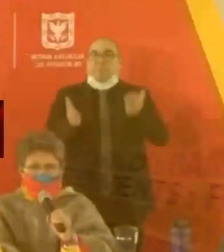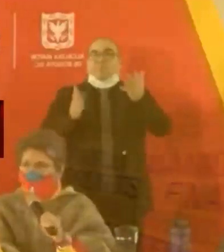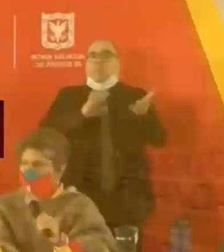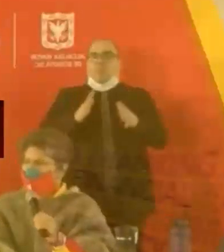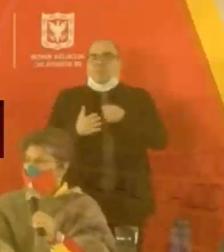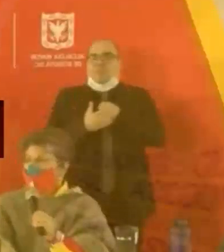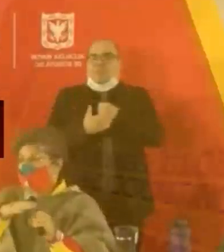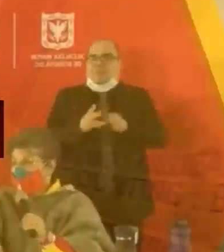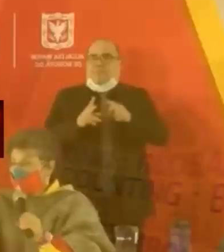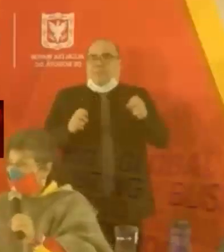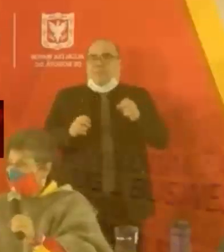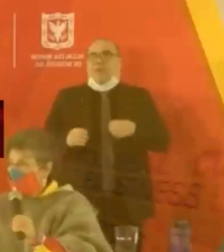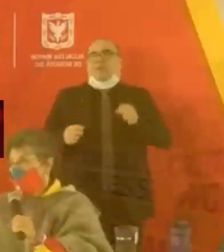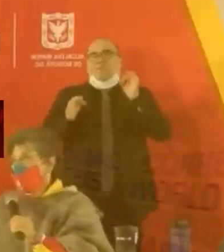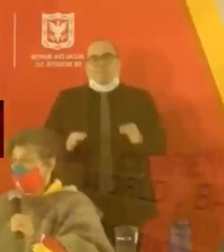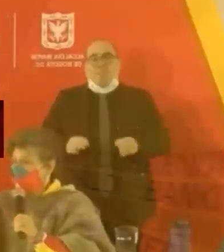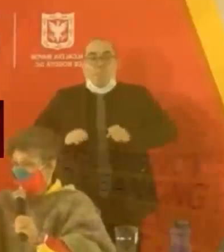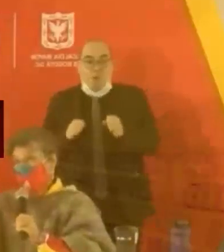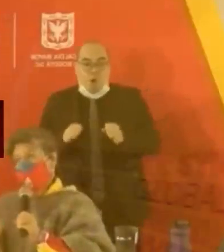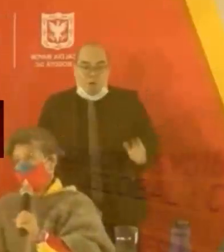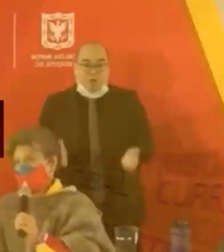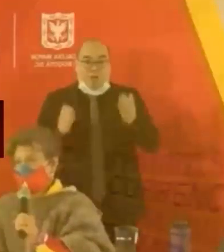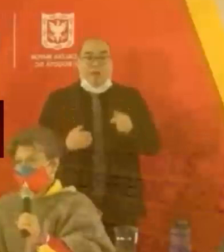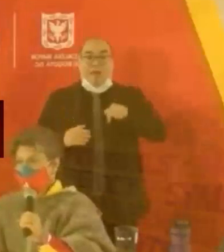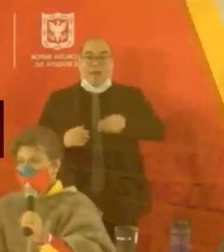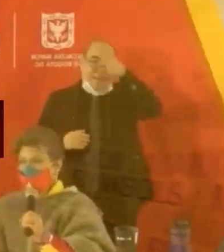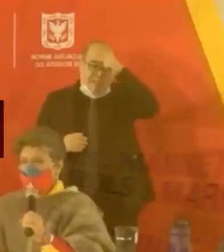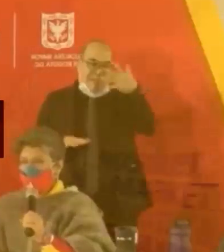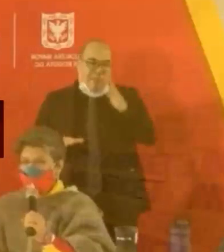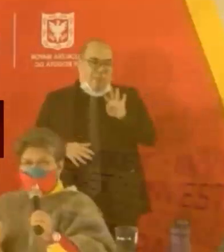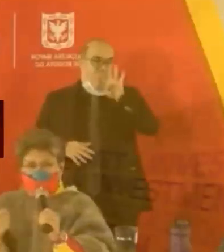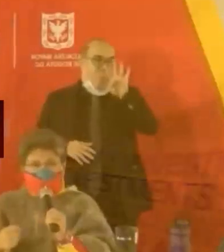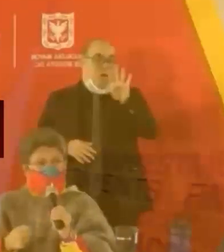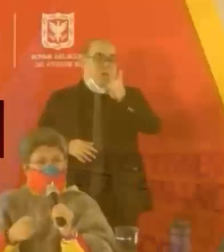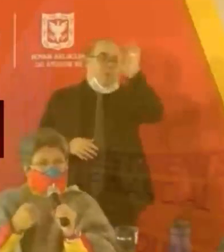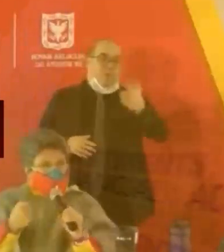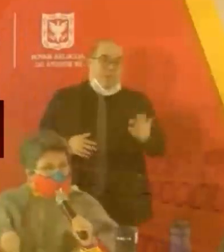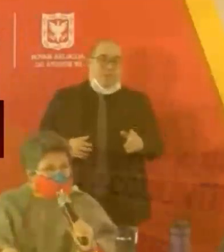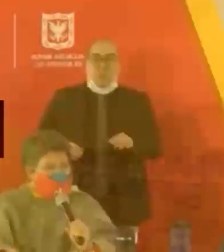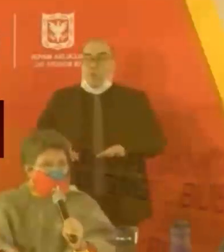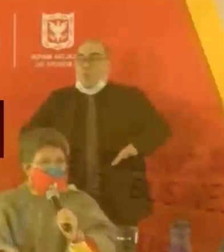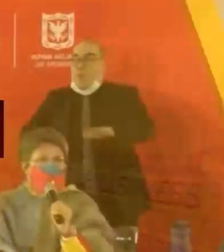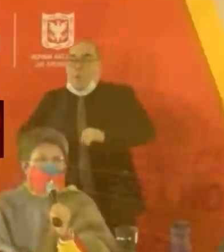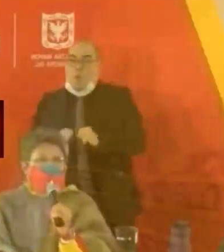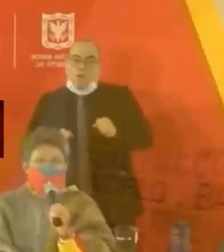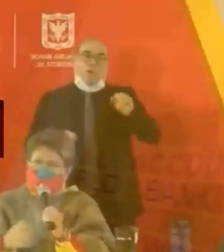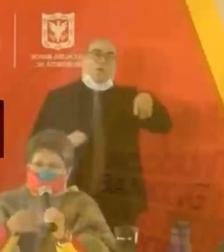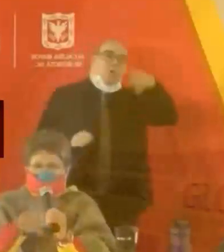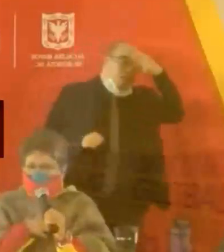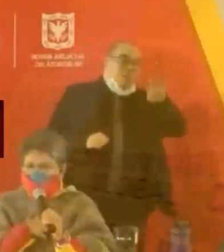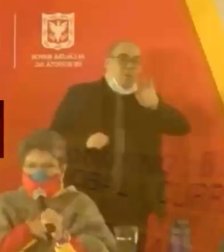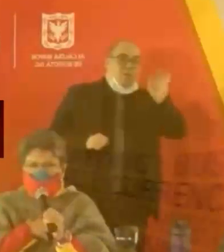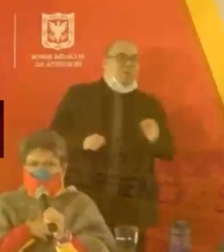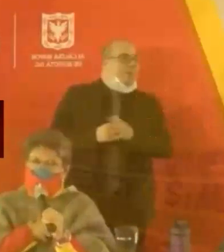no encontrarlo pues puede ser bastante dañino para ellos y por eso es que hacemos el llamado de atención. Todo dependerá de lo que la alcaldesa quiera hacer. Señor Colina,